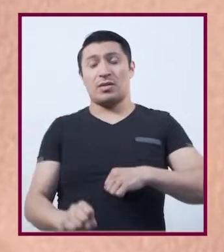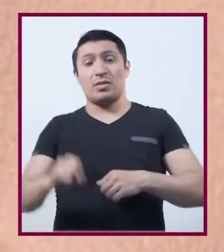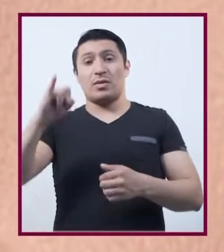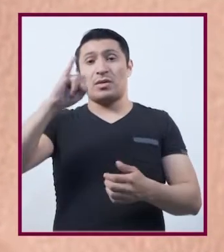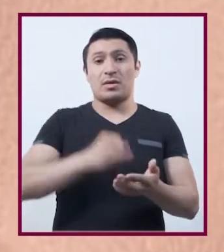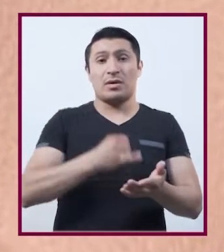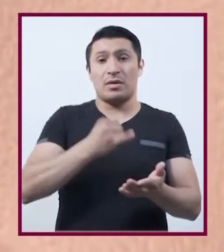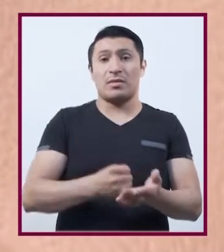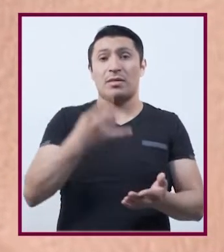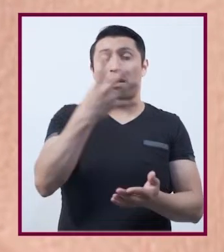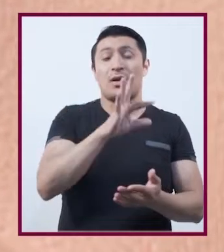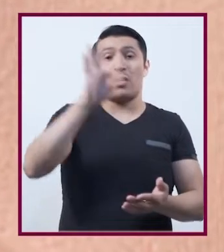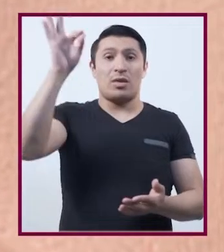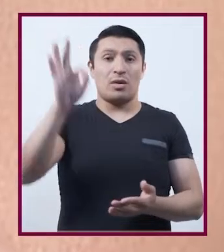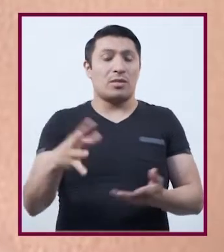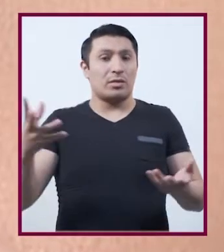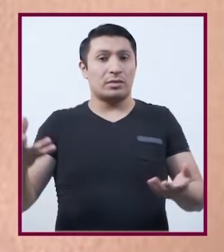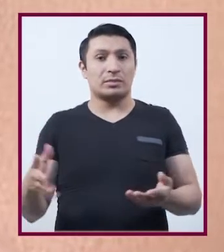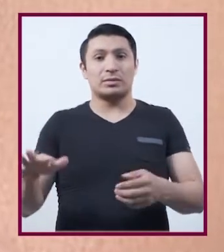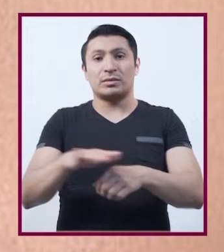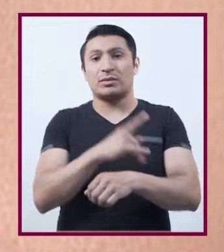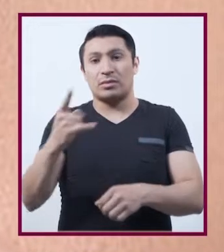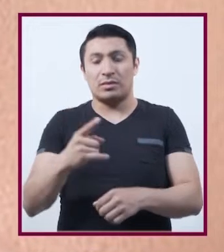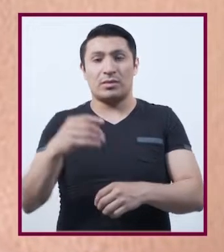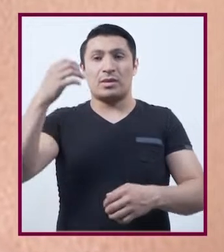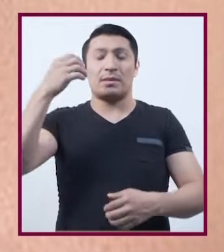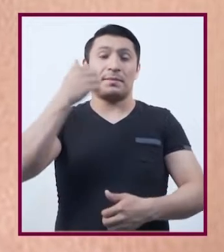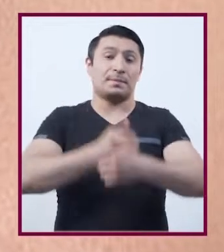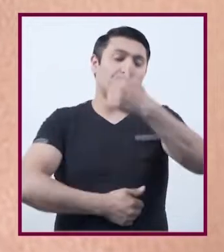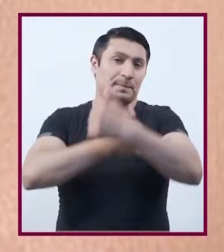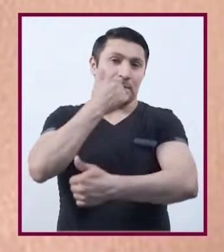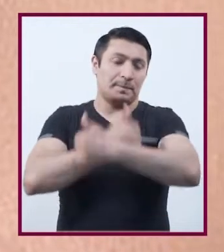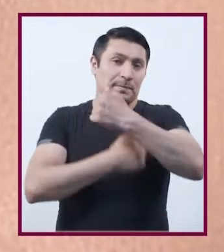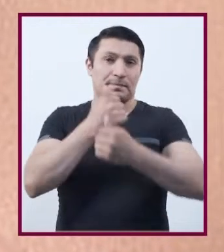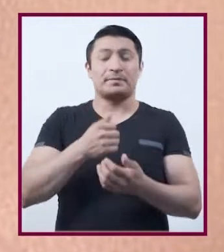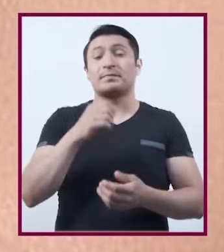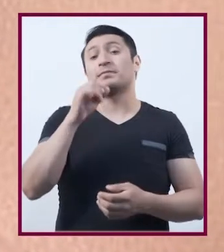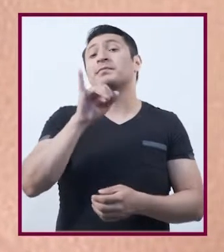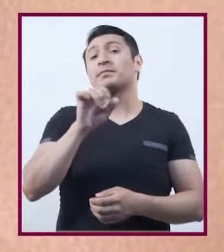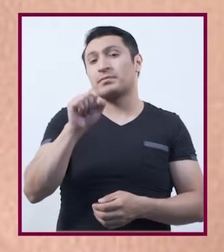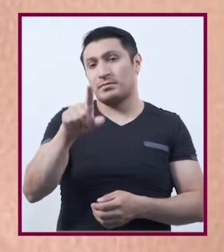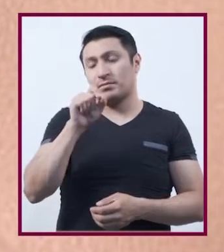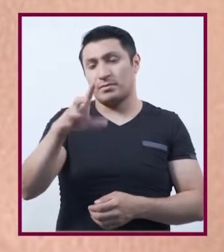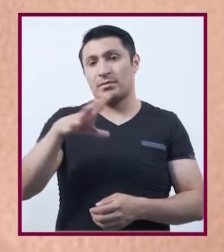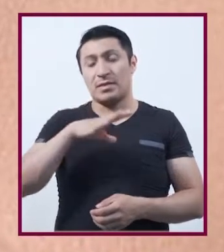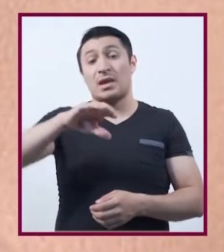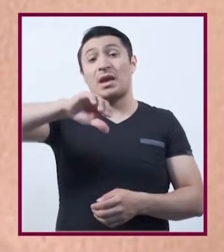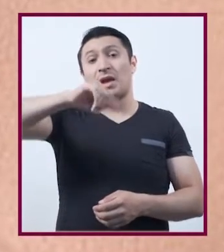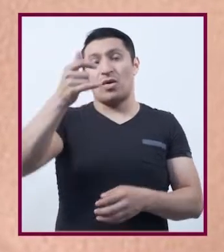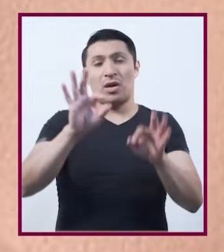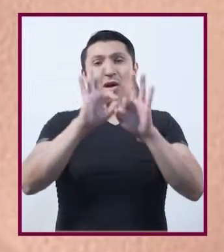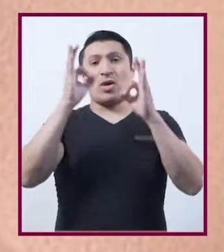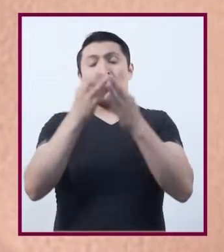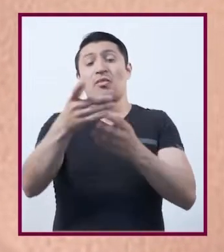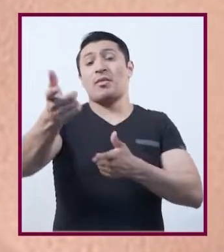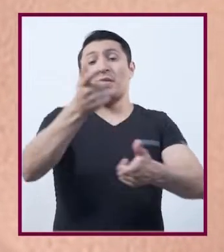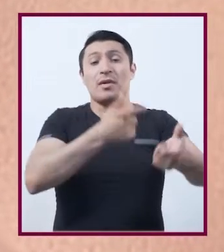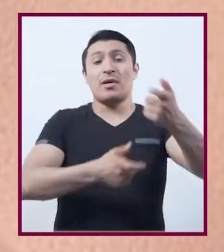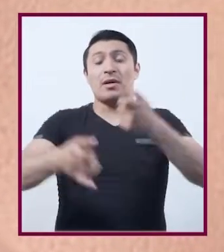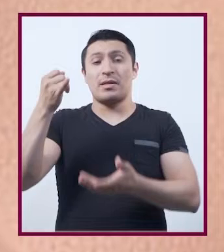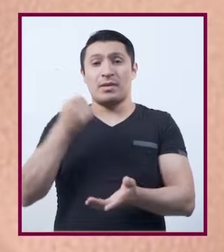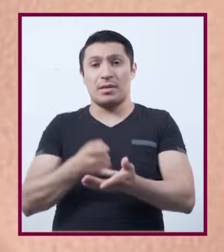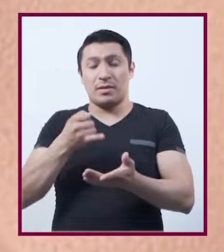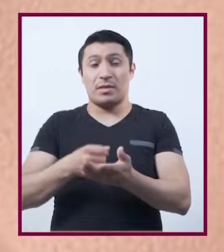franjas fronterizas del norte y del sur del país, donde el IVA es 4% por cuestiones de competitividad. Por